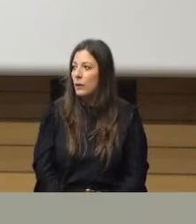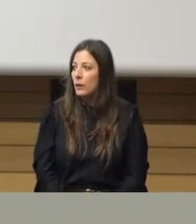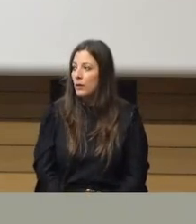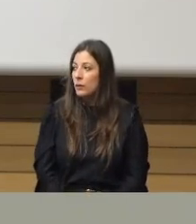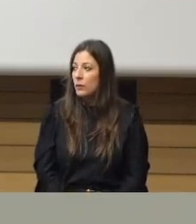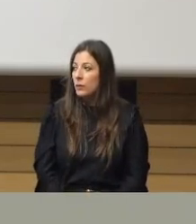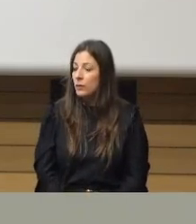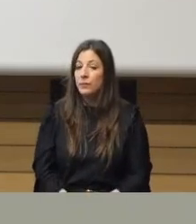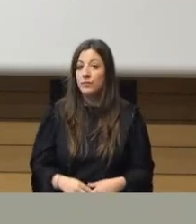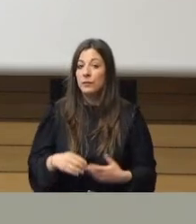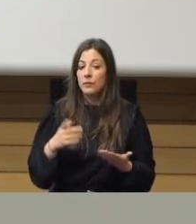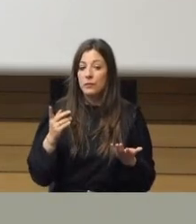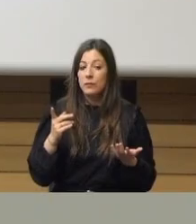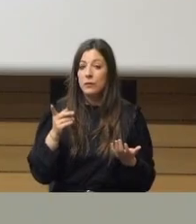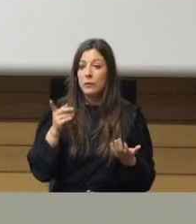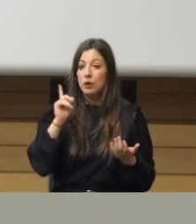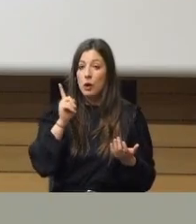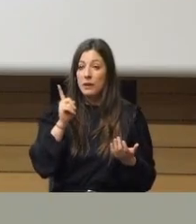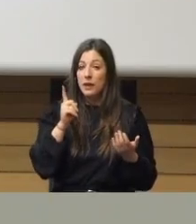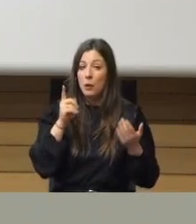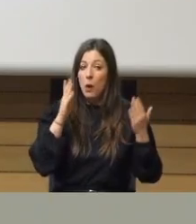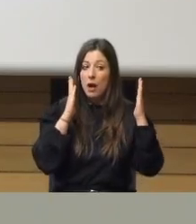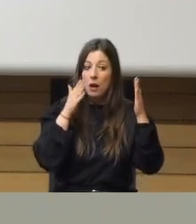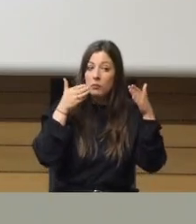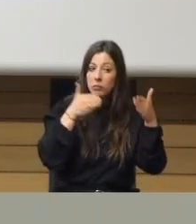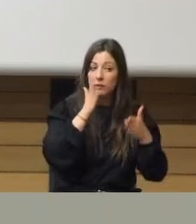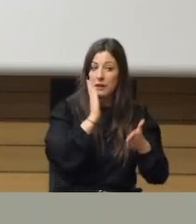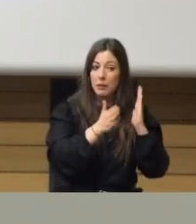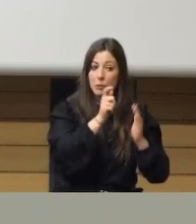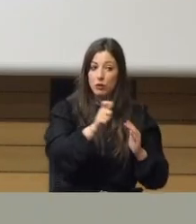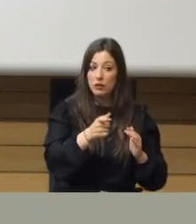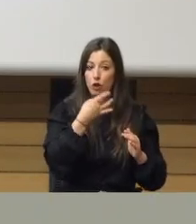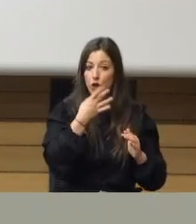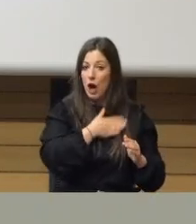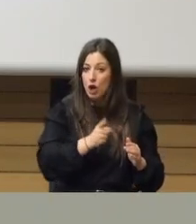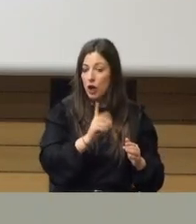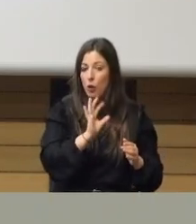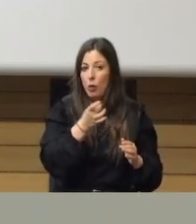¿Solo tratamos a los que no se quieren drogar o todavía no se drogan o a los que ya están muy